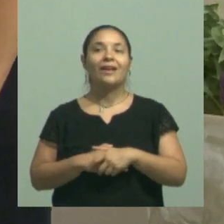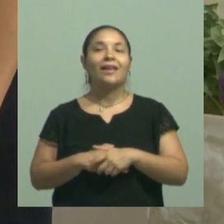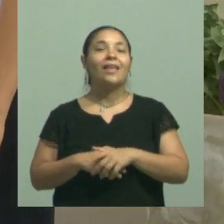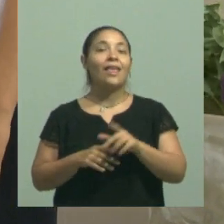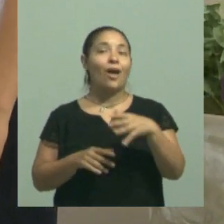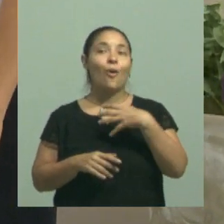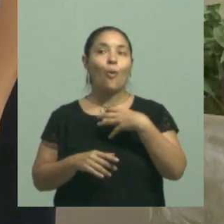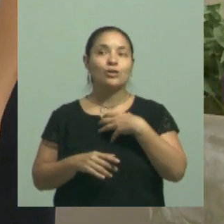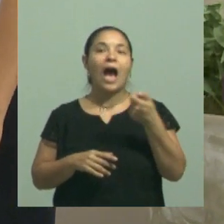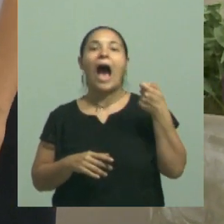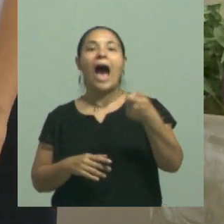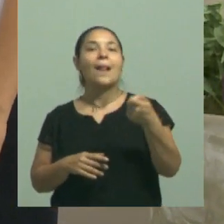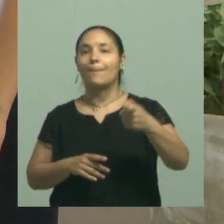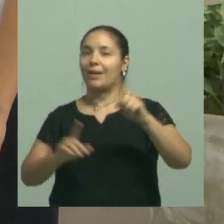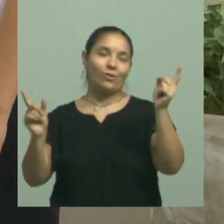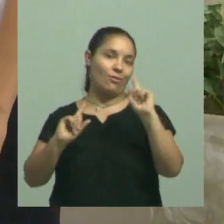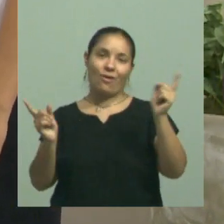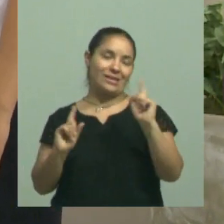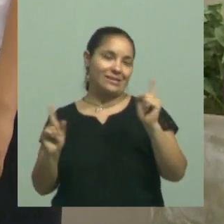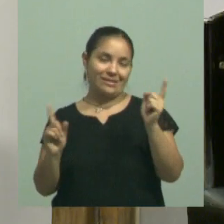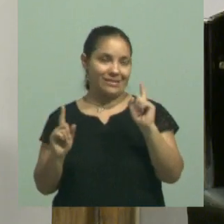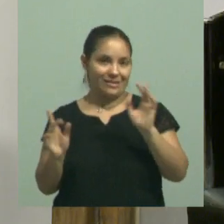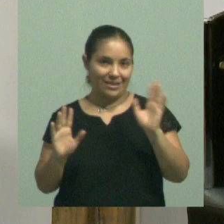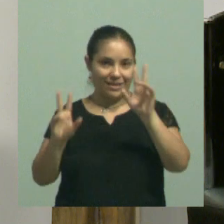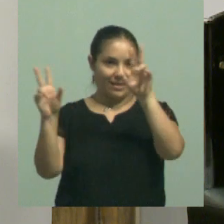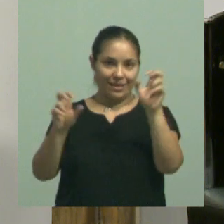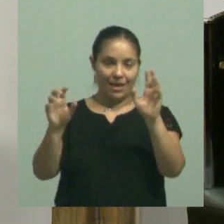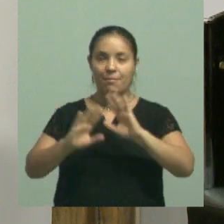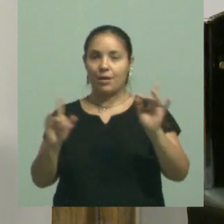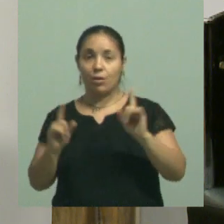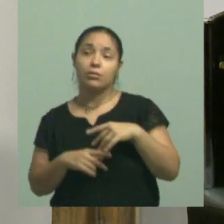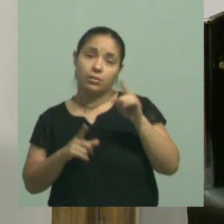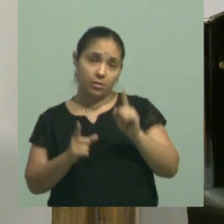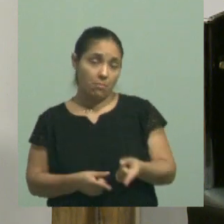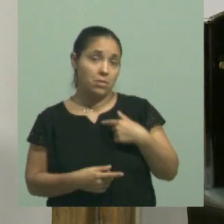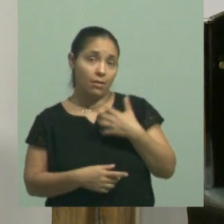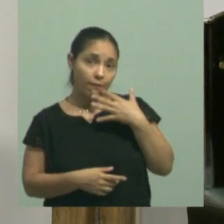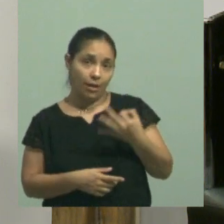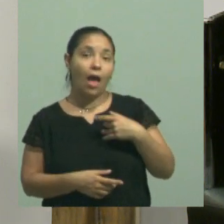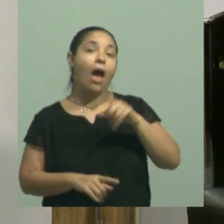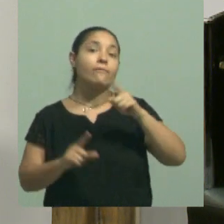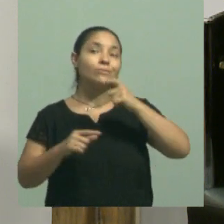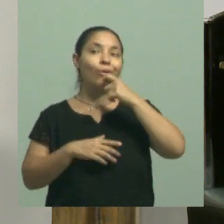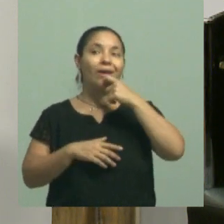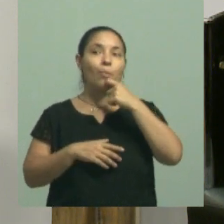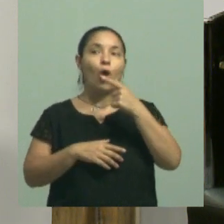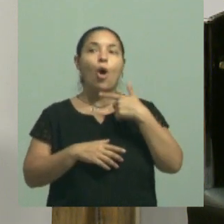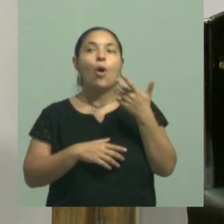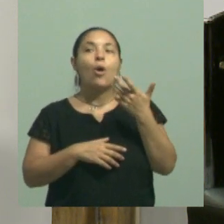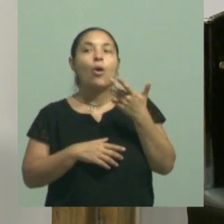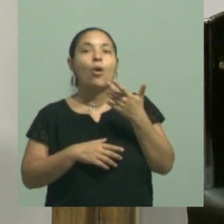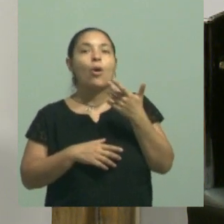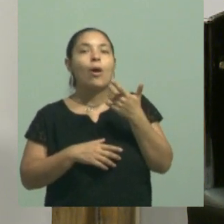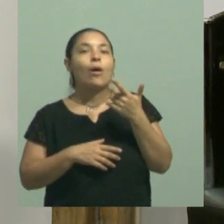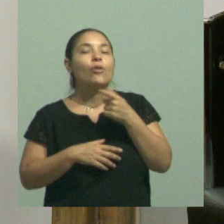no entramos con armas, que sería un curso como de segundo nivel. Claro, pero digo, también es real que tal vez no tiene intenciones de hacerte daño, pero es